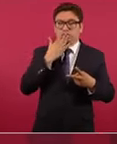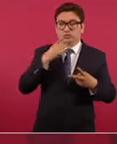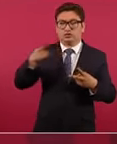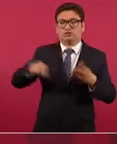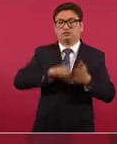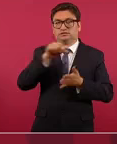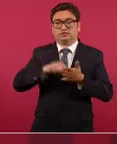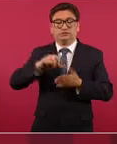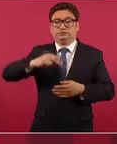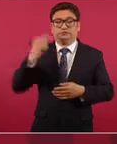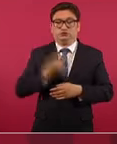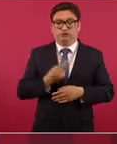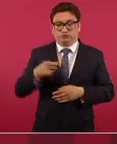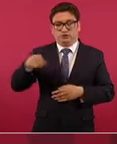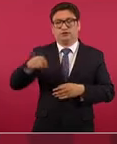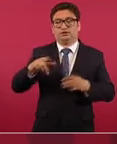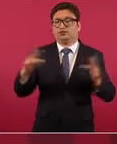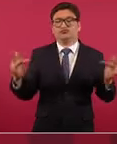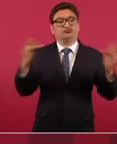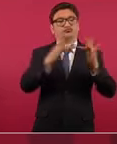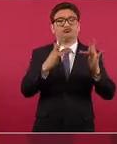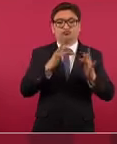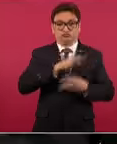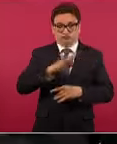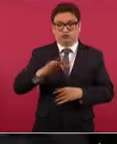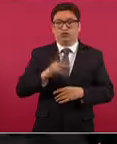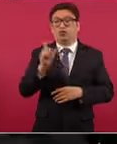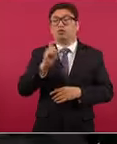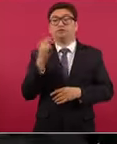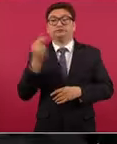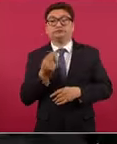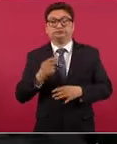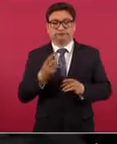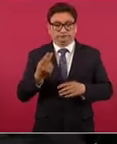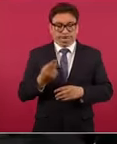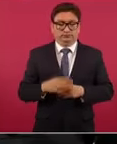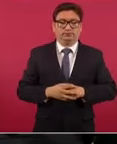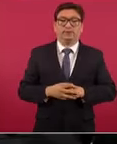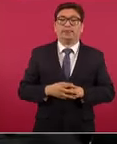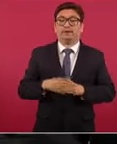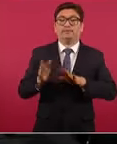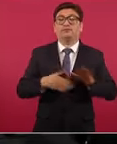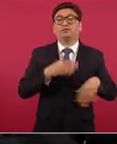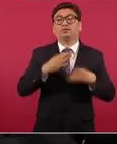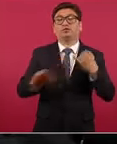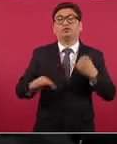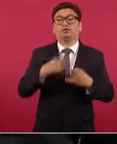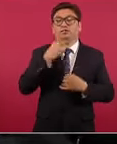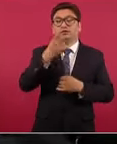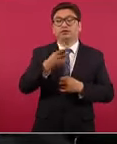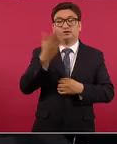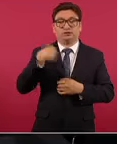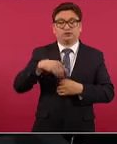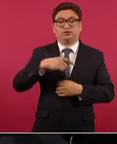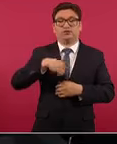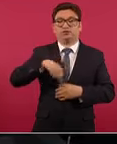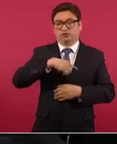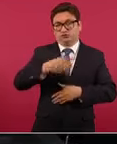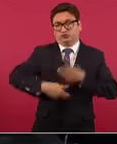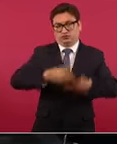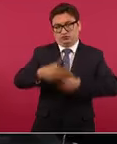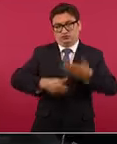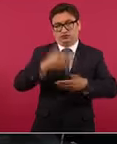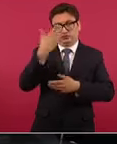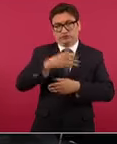centro de urgencias que tienen una necesidad y sólo por último por lo que se comentaba estamos en el proceso junto con